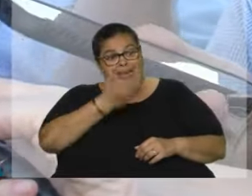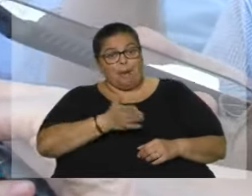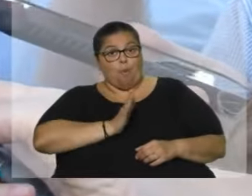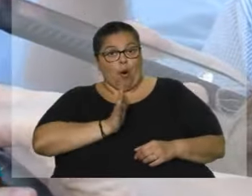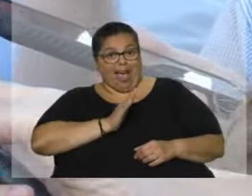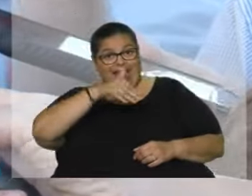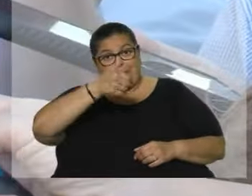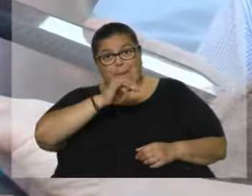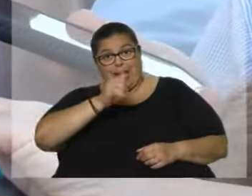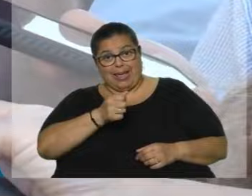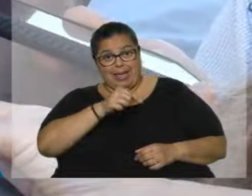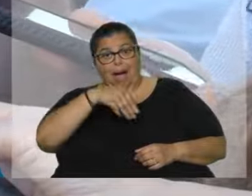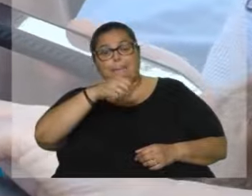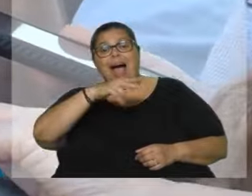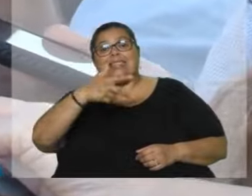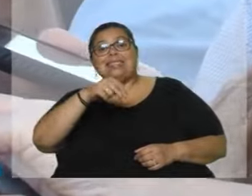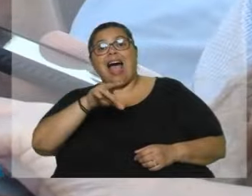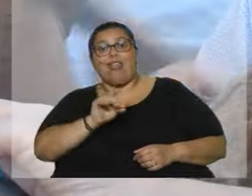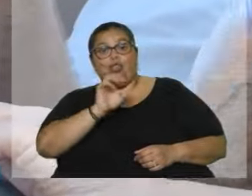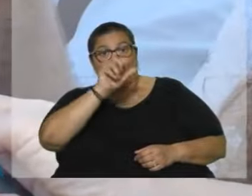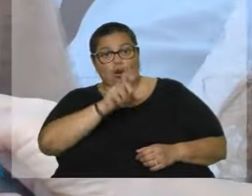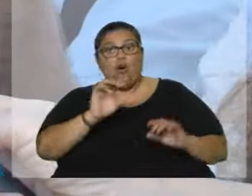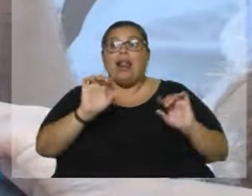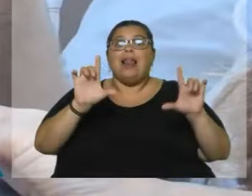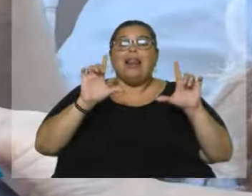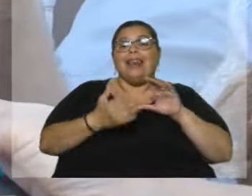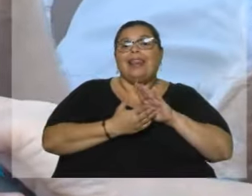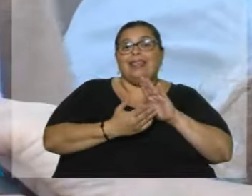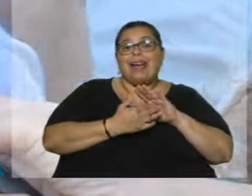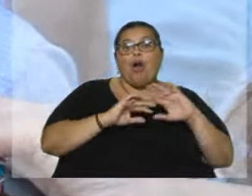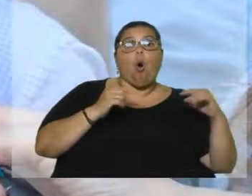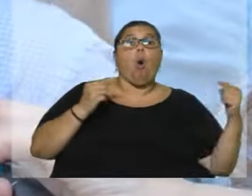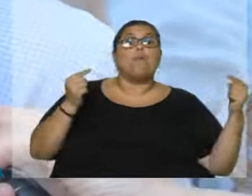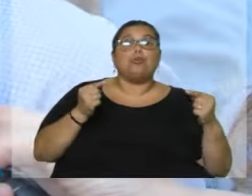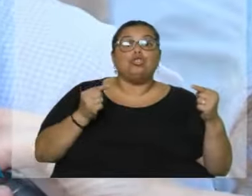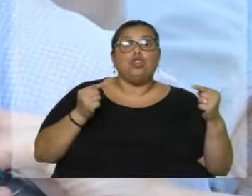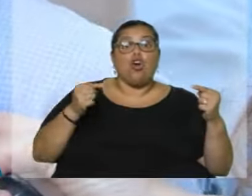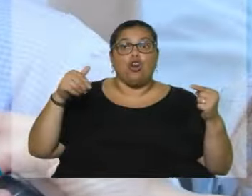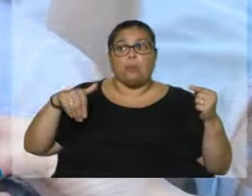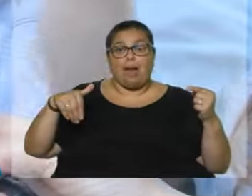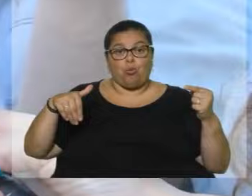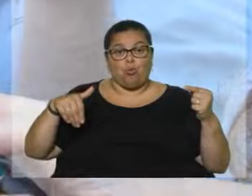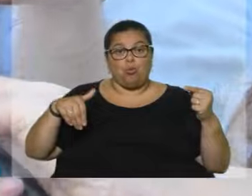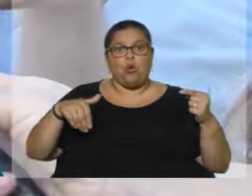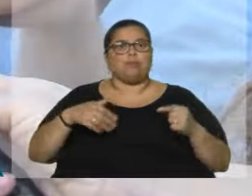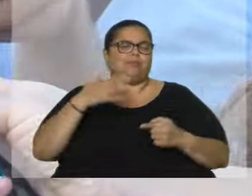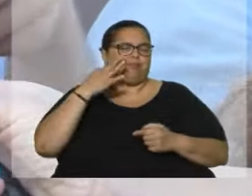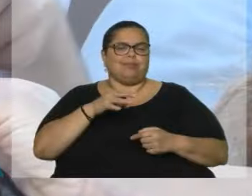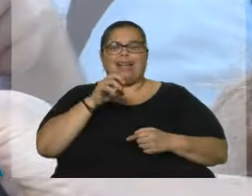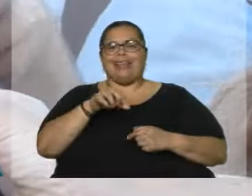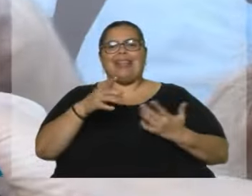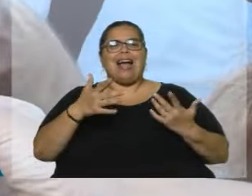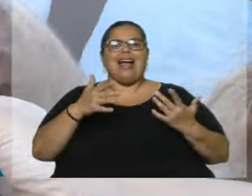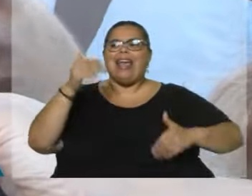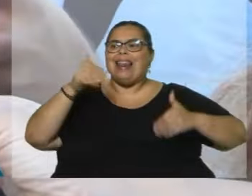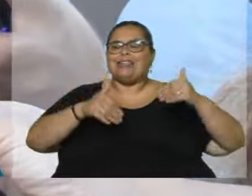Machado como una de las principales o la principal líder opositora, claramente es una elección que no se tiene ningún tipo de